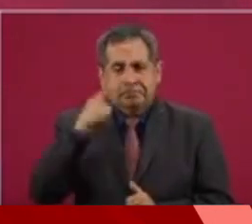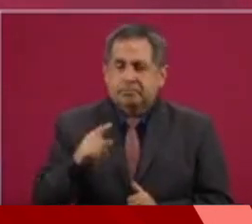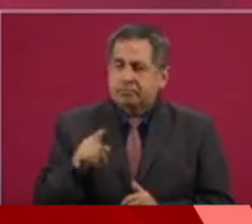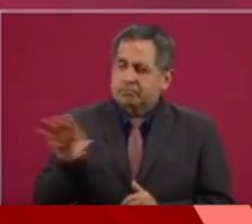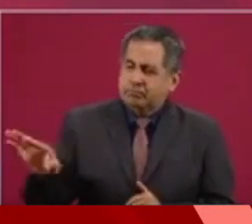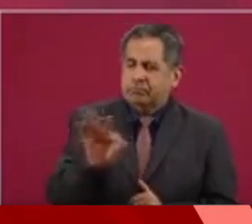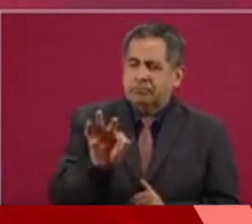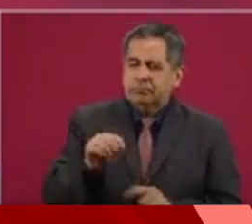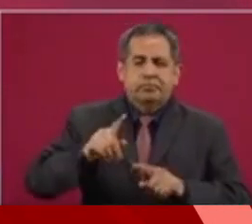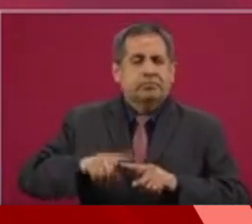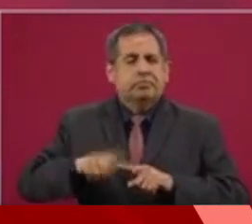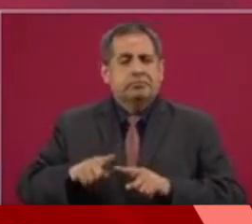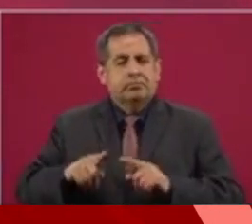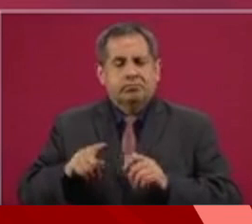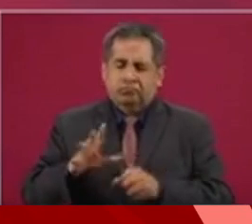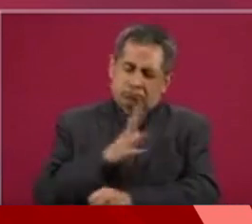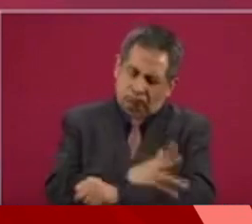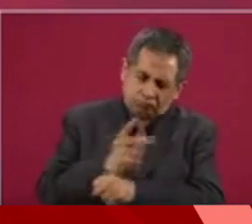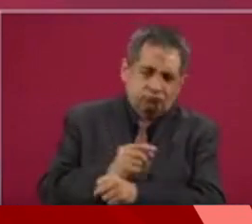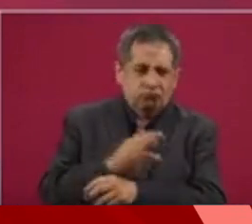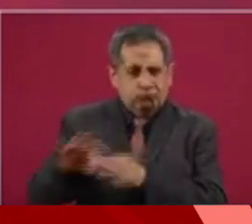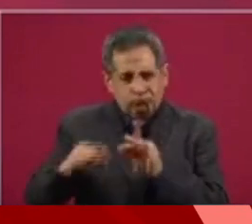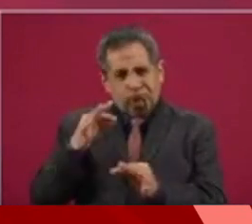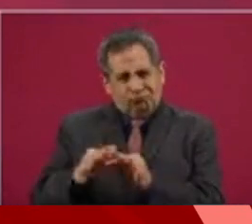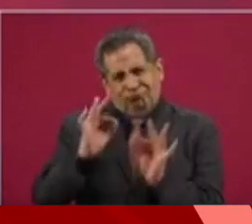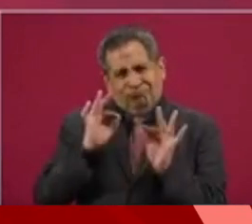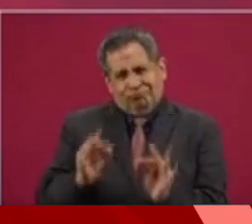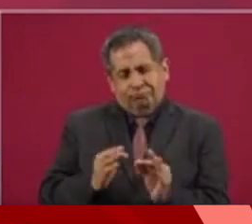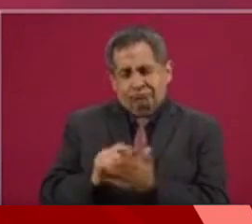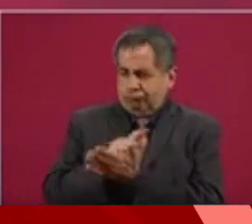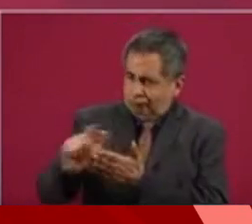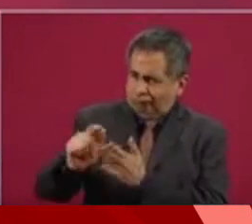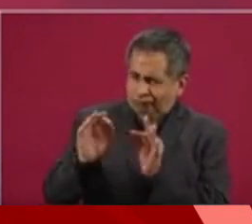una gente íntegra honesta limpia